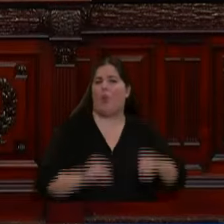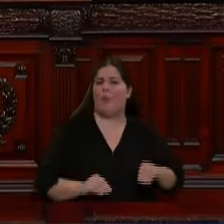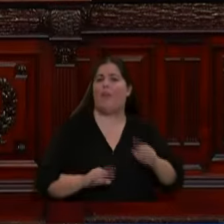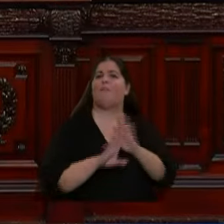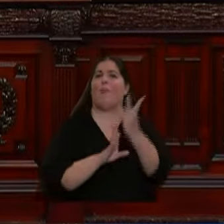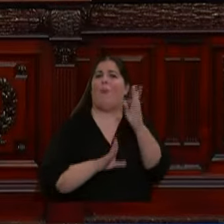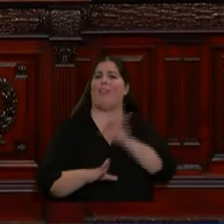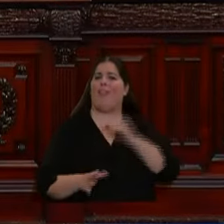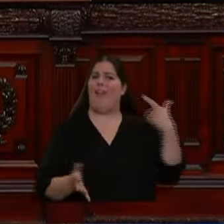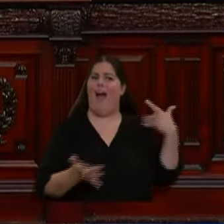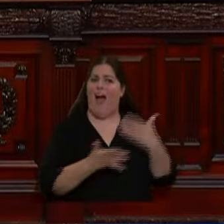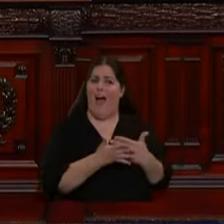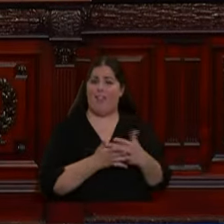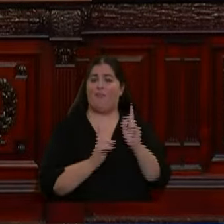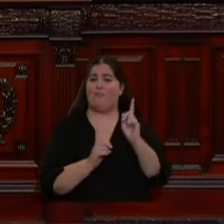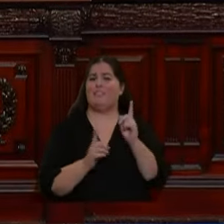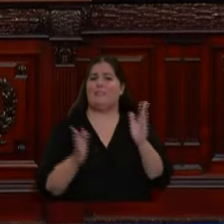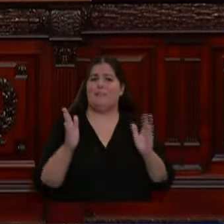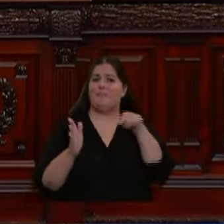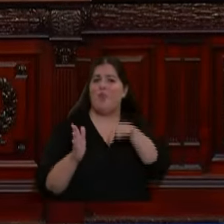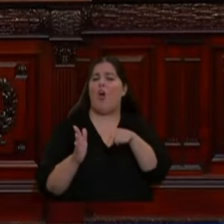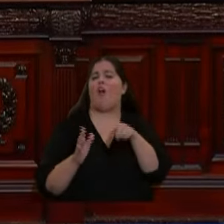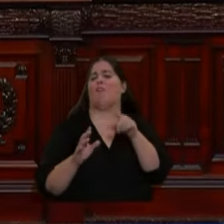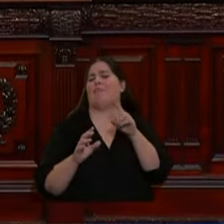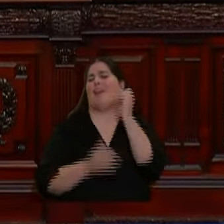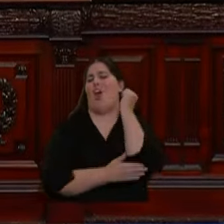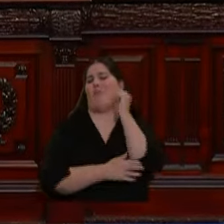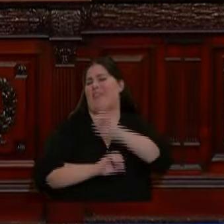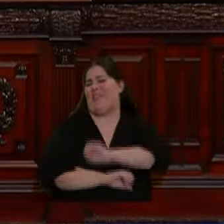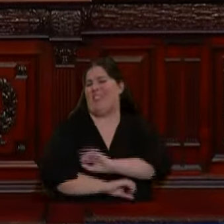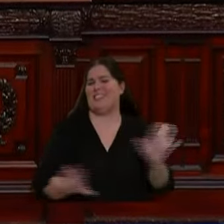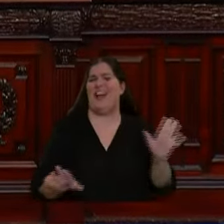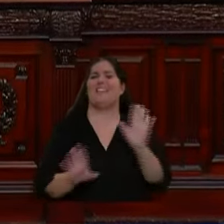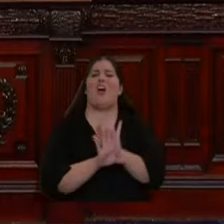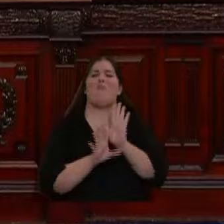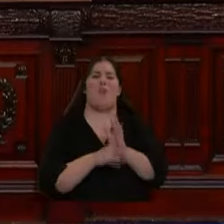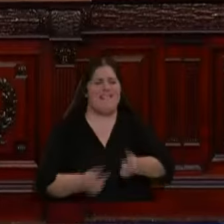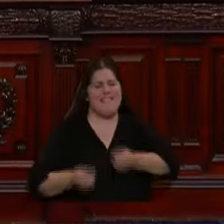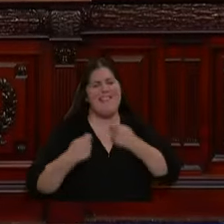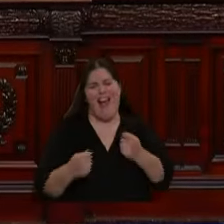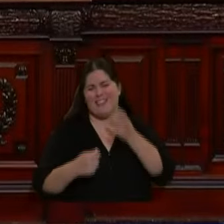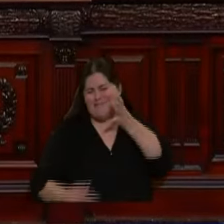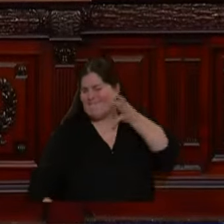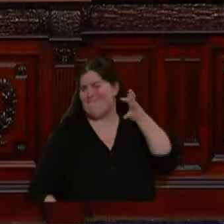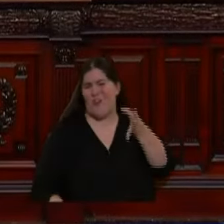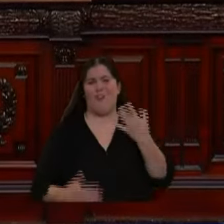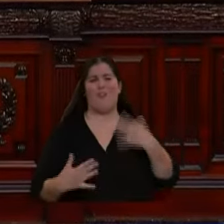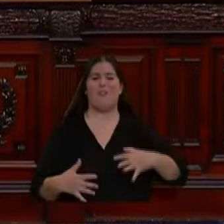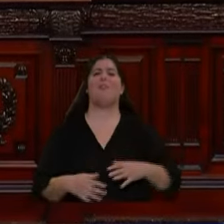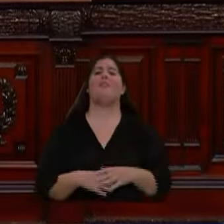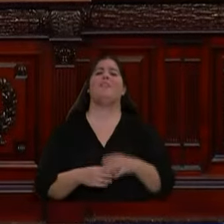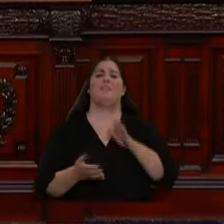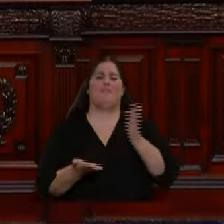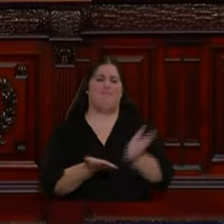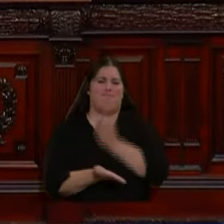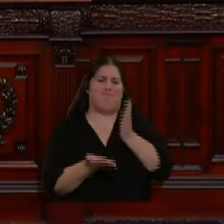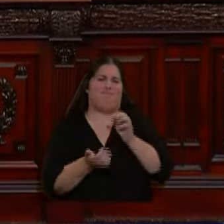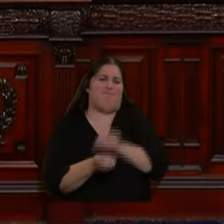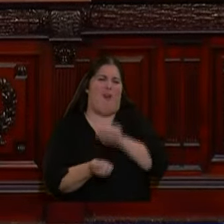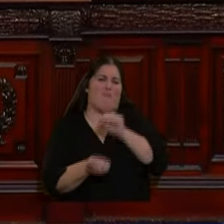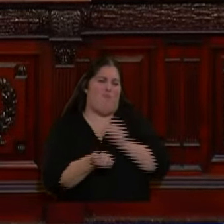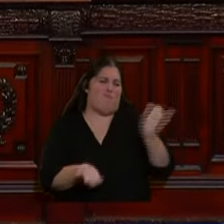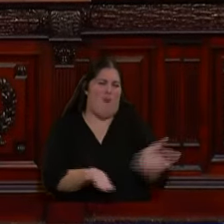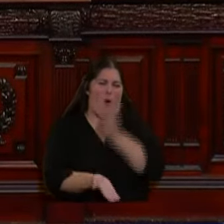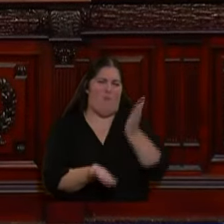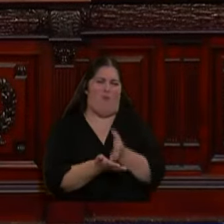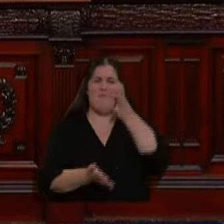sido particularmente un desastre económico, una orgía de gasto público, emisión descontrolada que tuvo